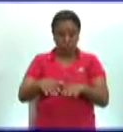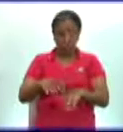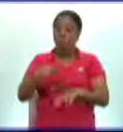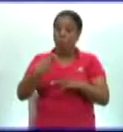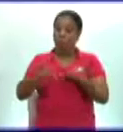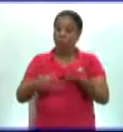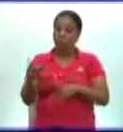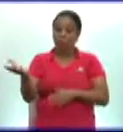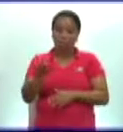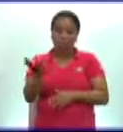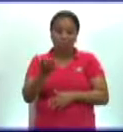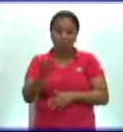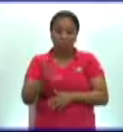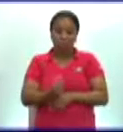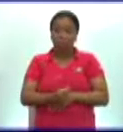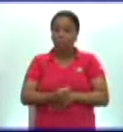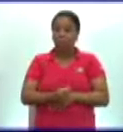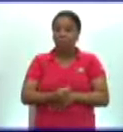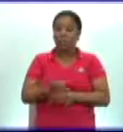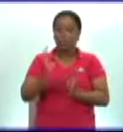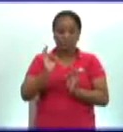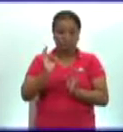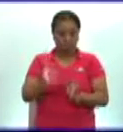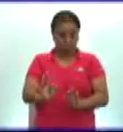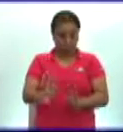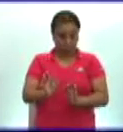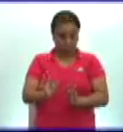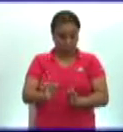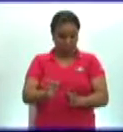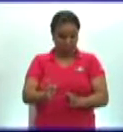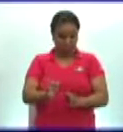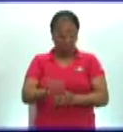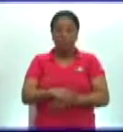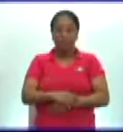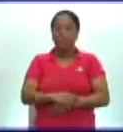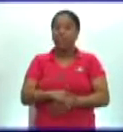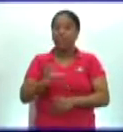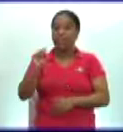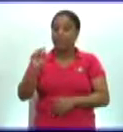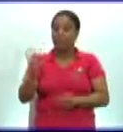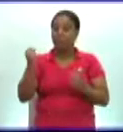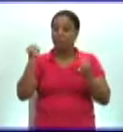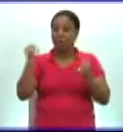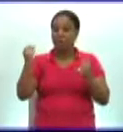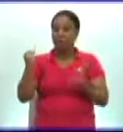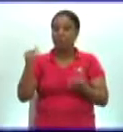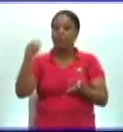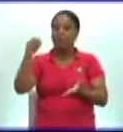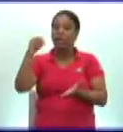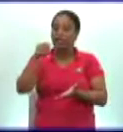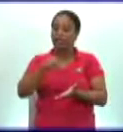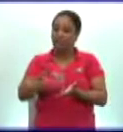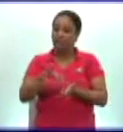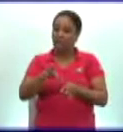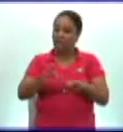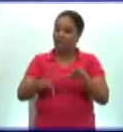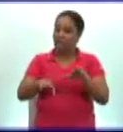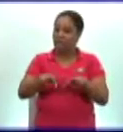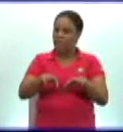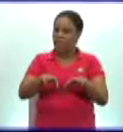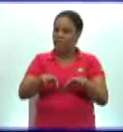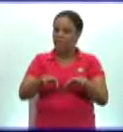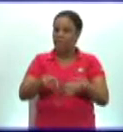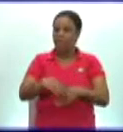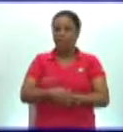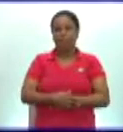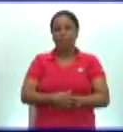velocidad prácticamente constante, decimos que las fuerzas están compensadas o